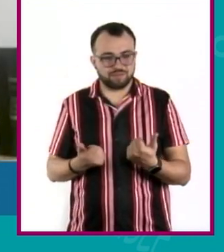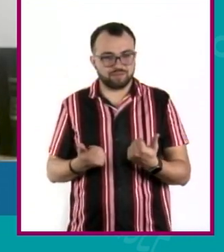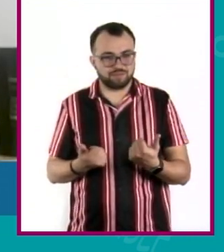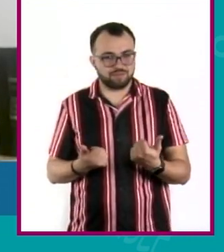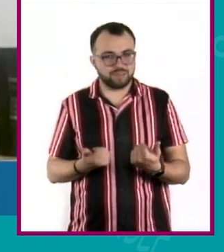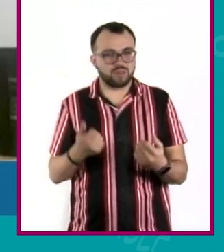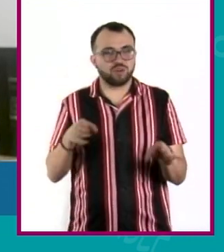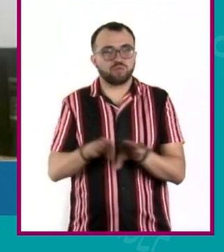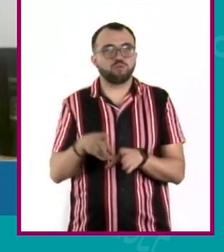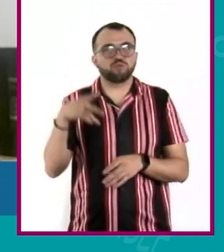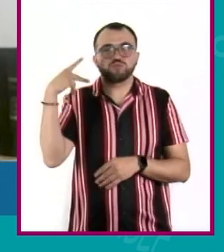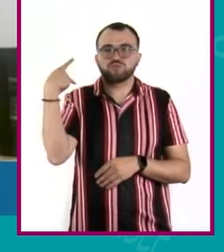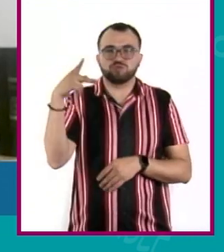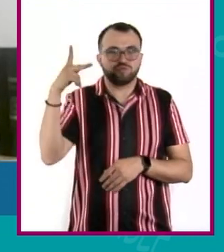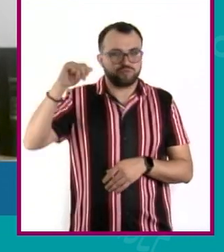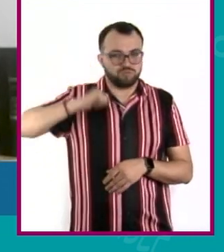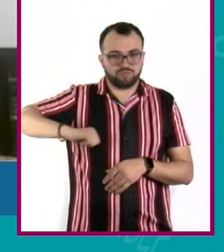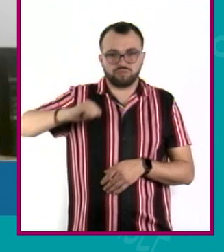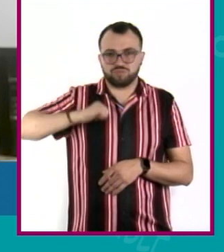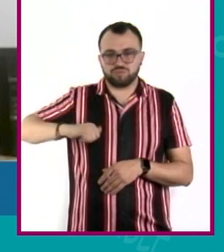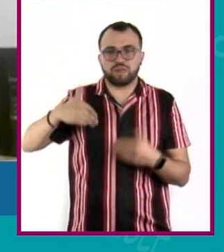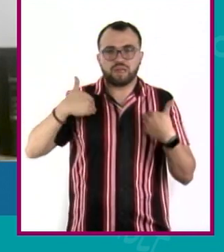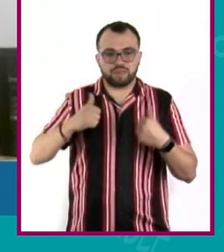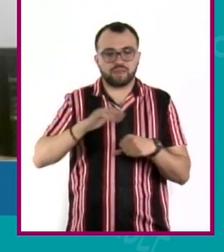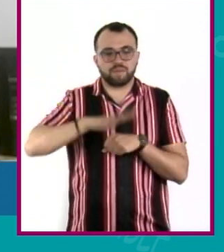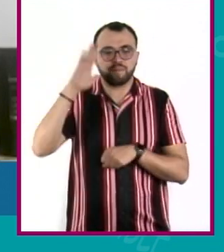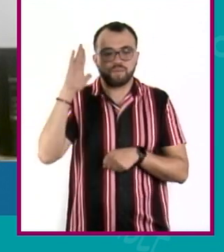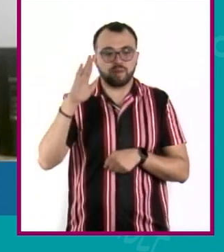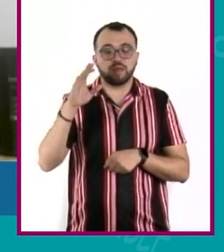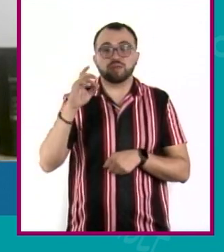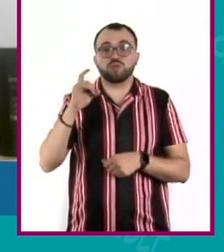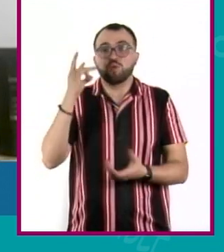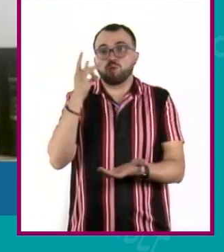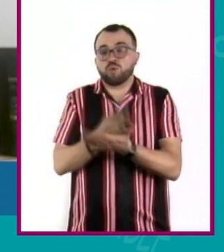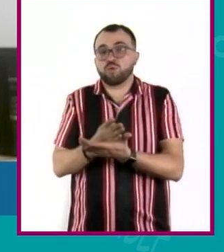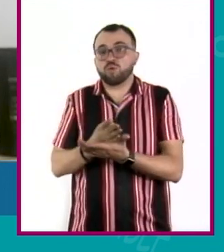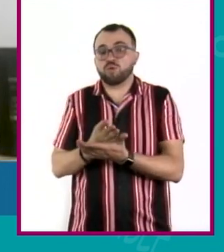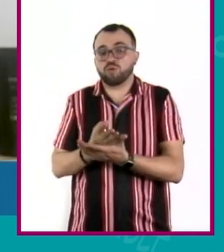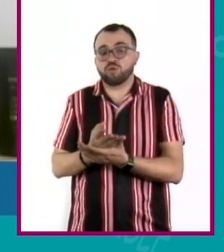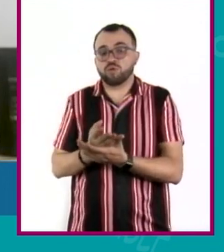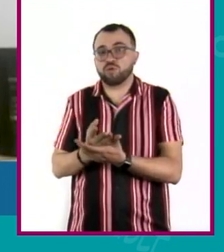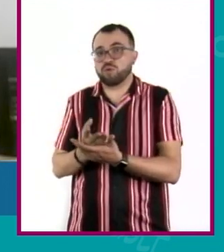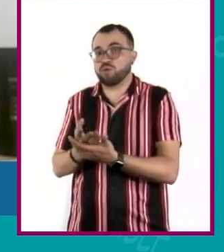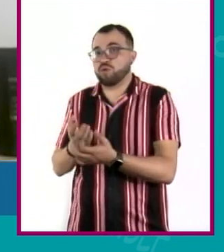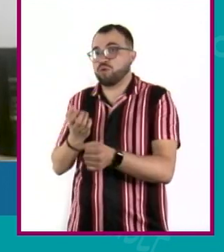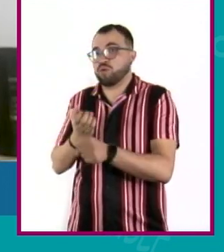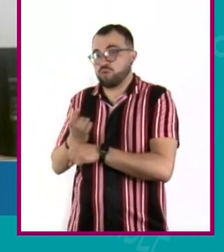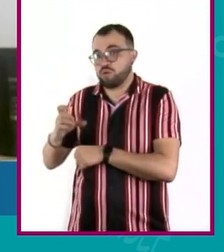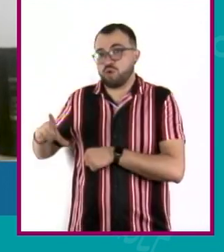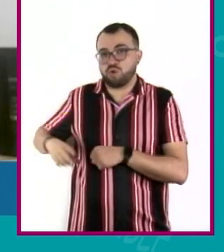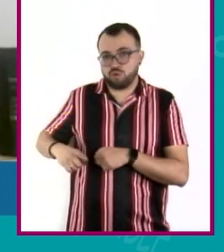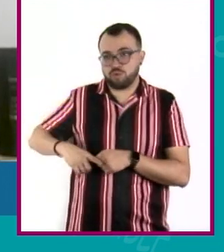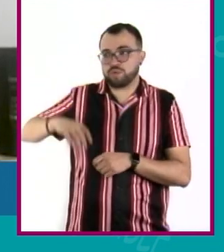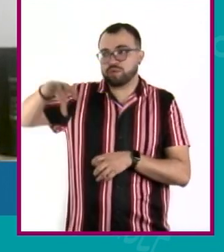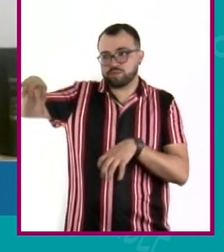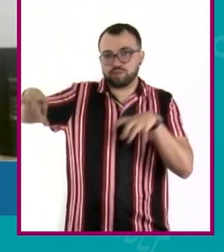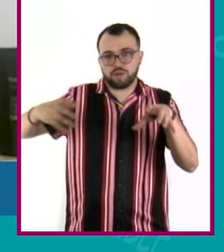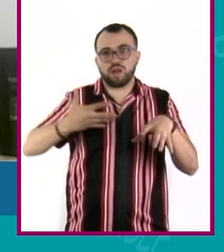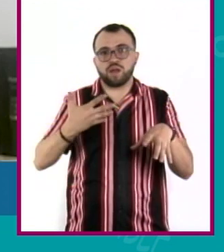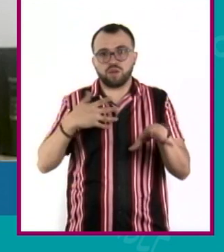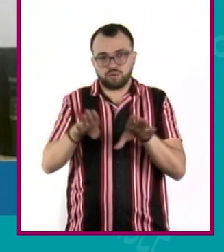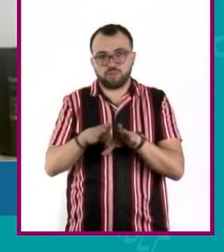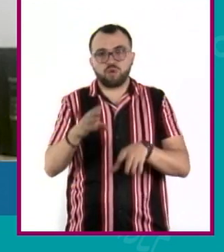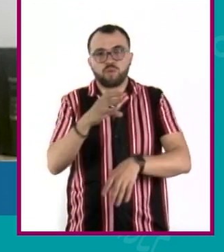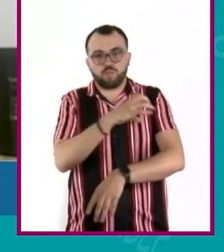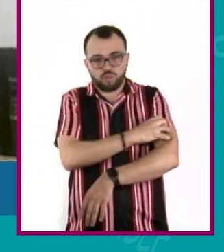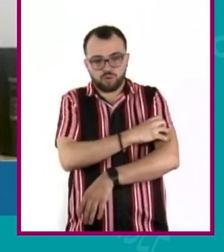perspectiva tradicional de la multipolaridad que solo los estados entran en esta disputa o en estos múltiples polos de poder.